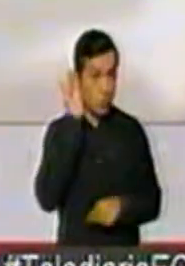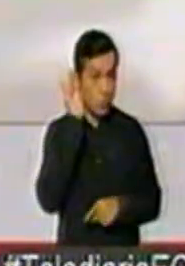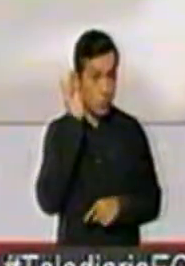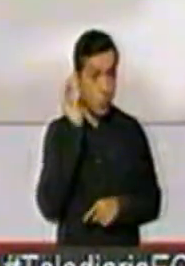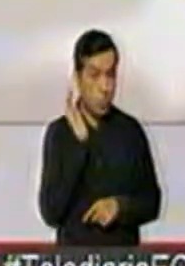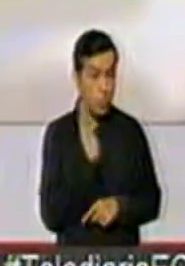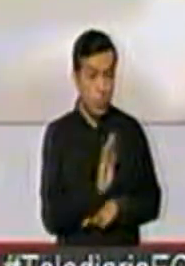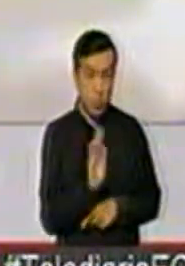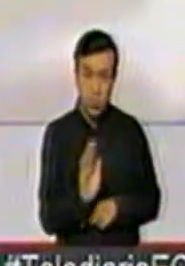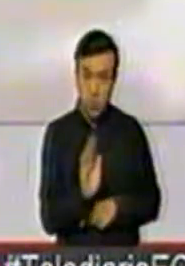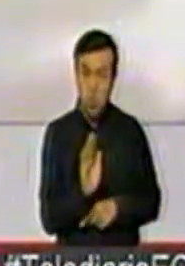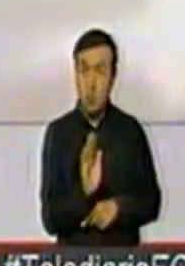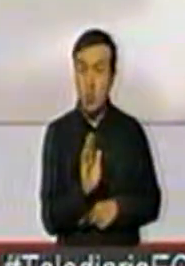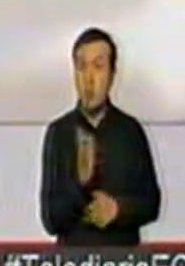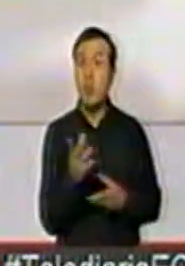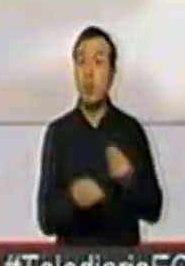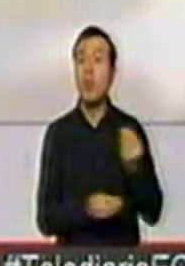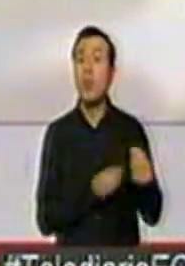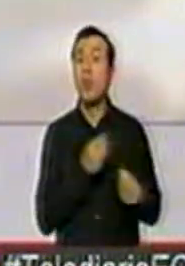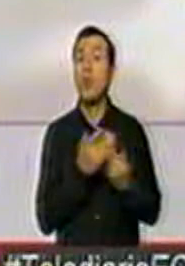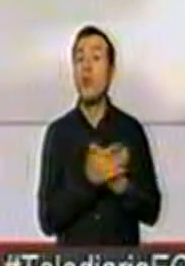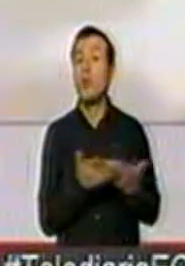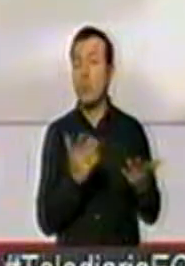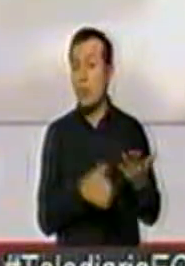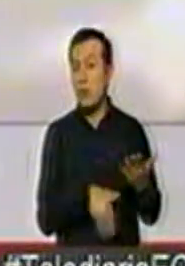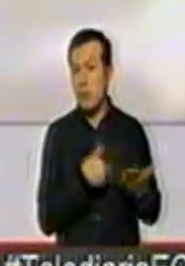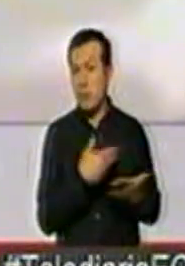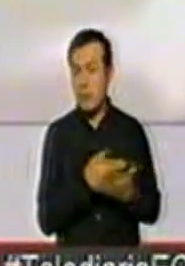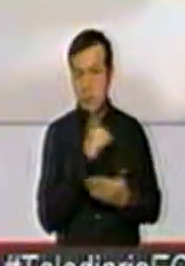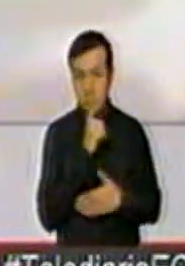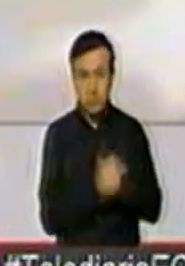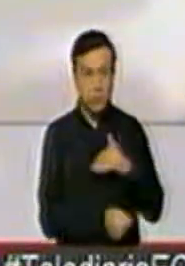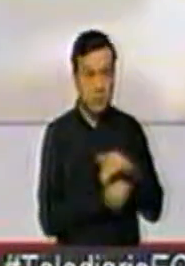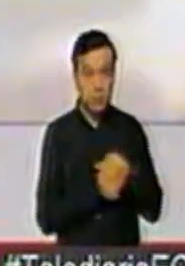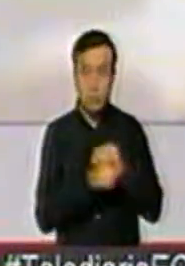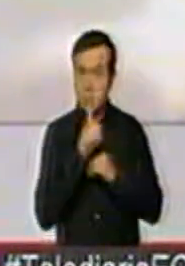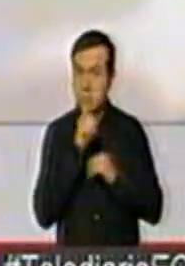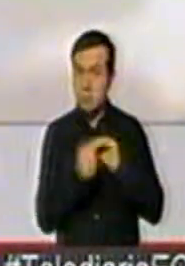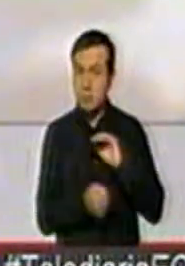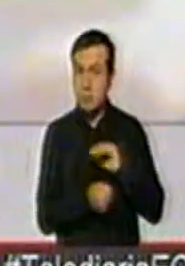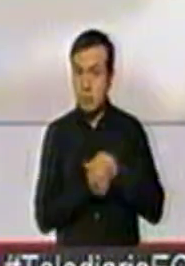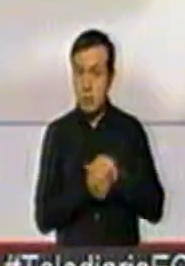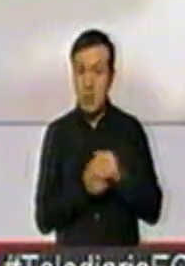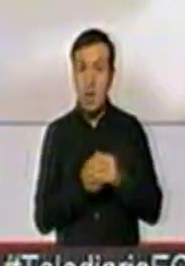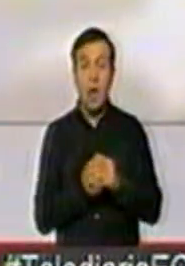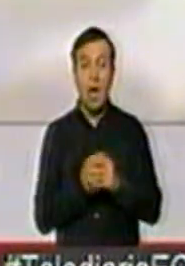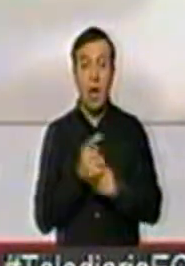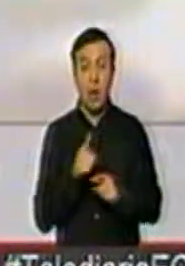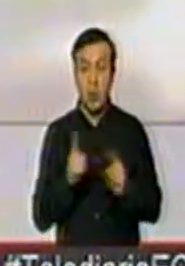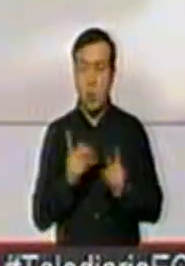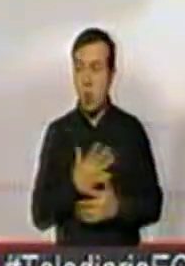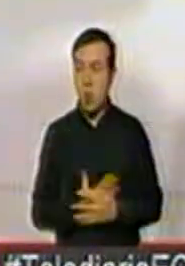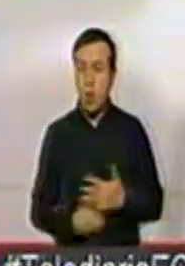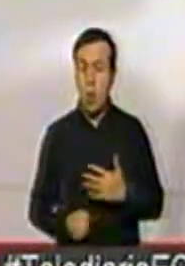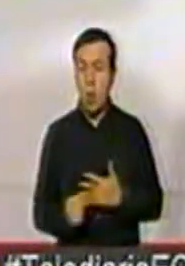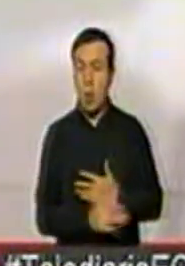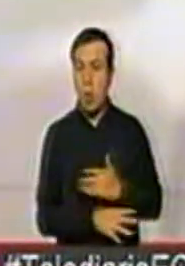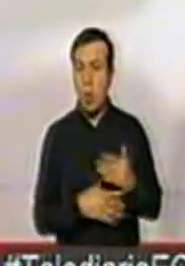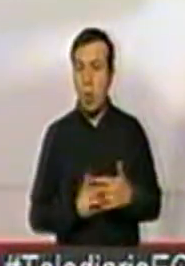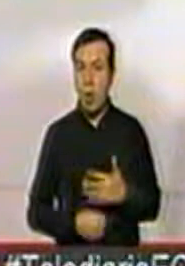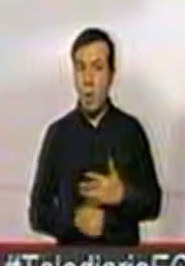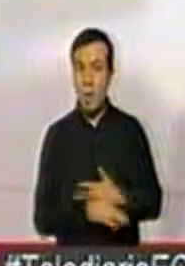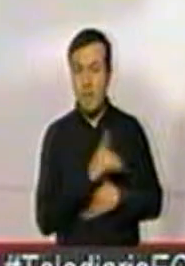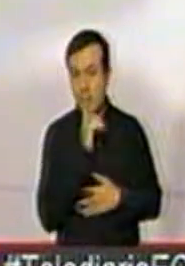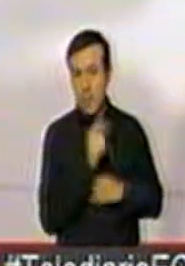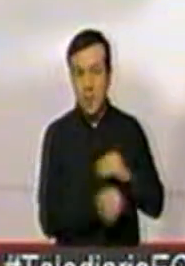de delitos sexuales acuden a la clandestinidad, a estos abortos irregulares, ilegales, y que obviamente para someterse a